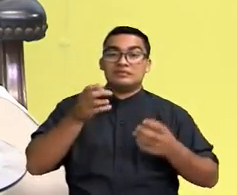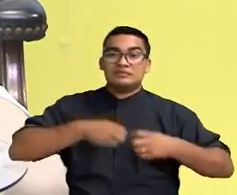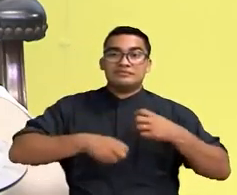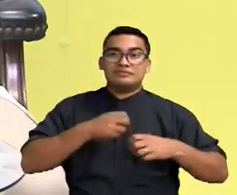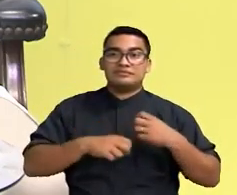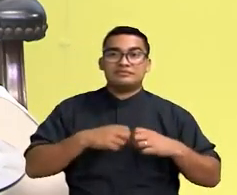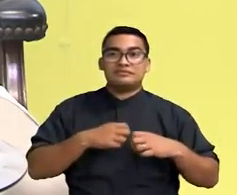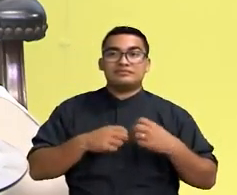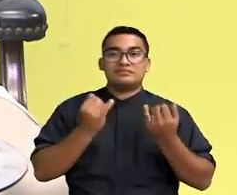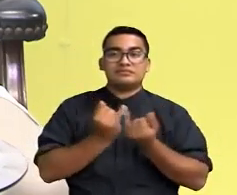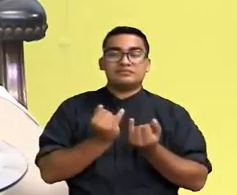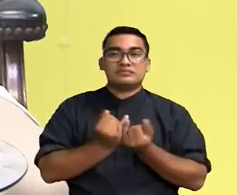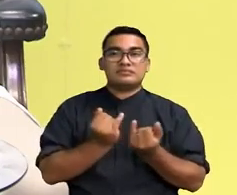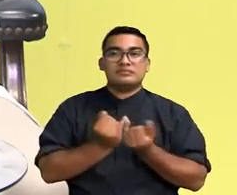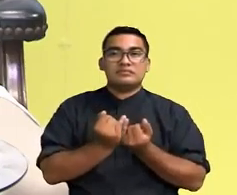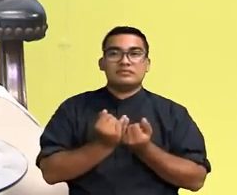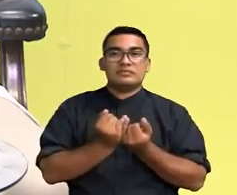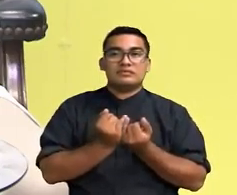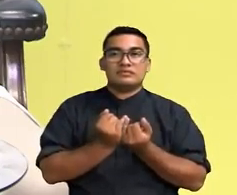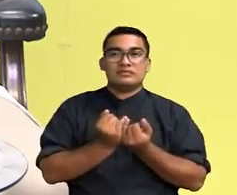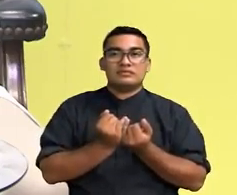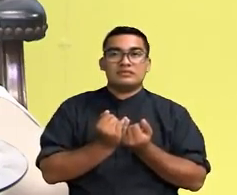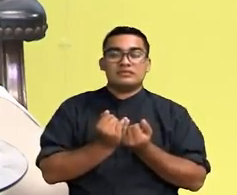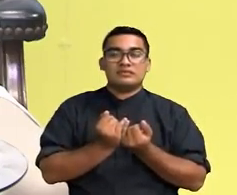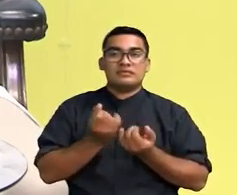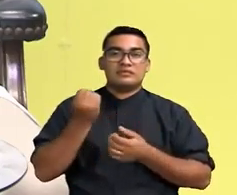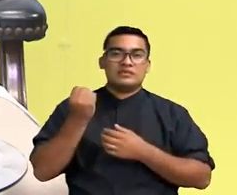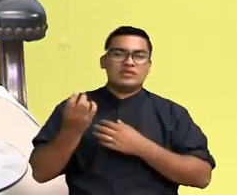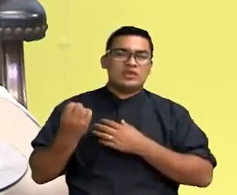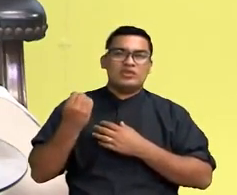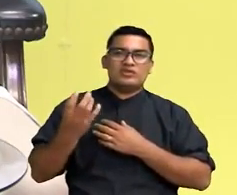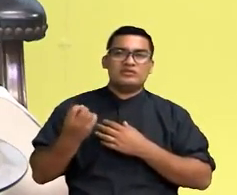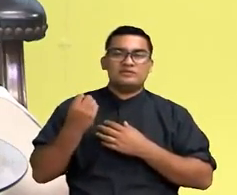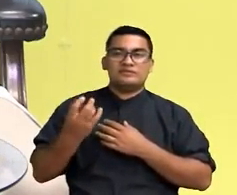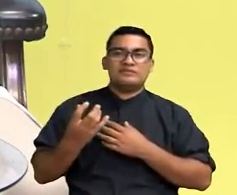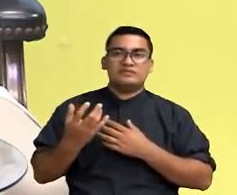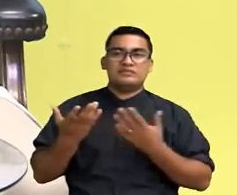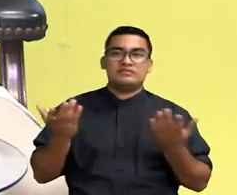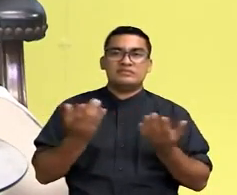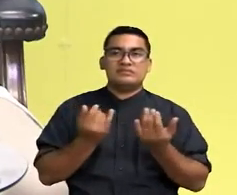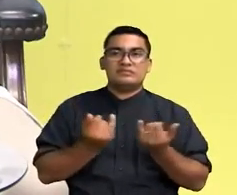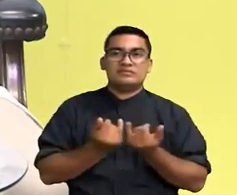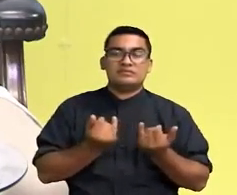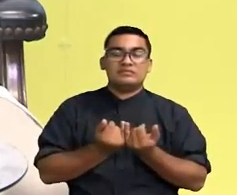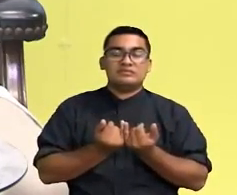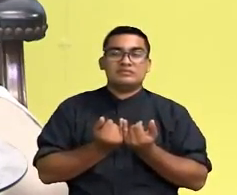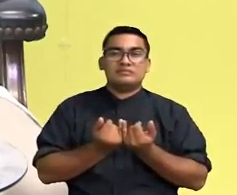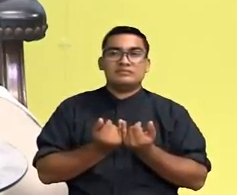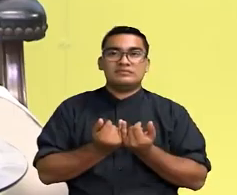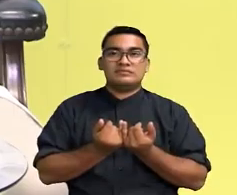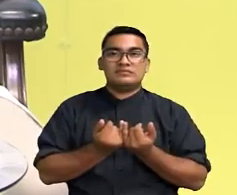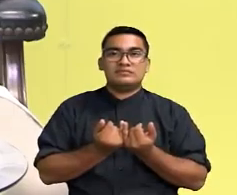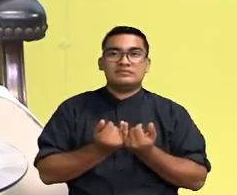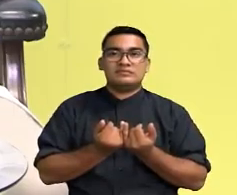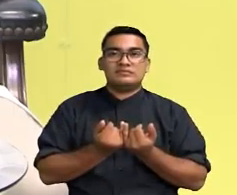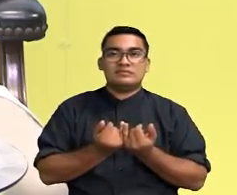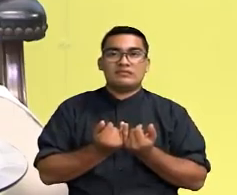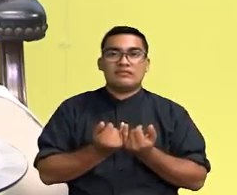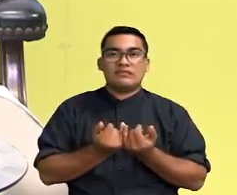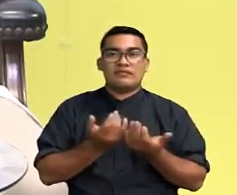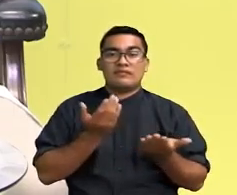la columna cervical que dan dolores irradiados hasta el miembro que